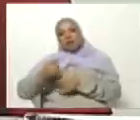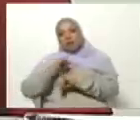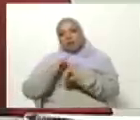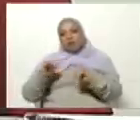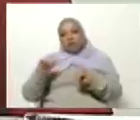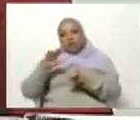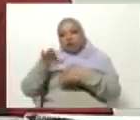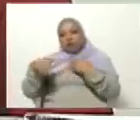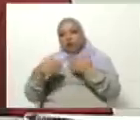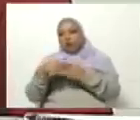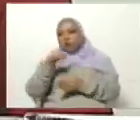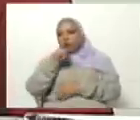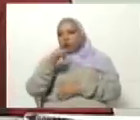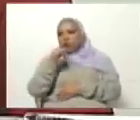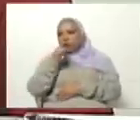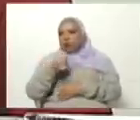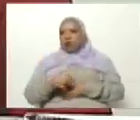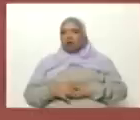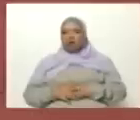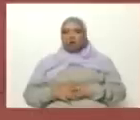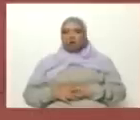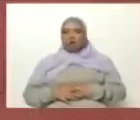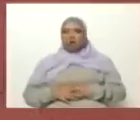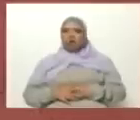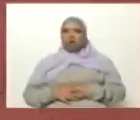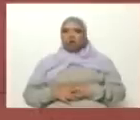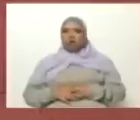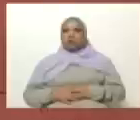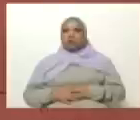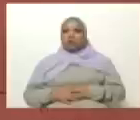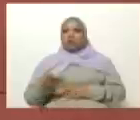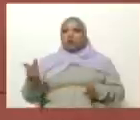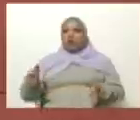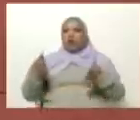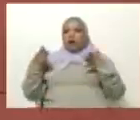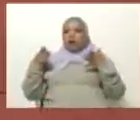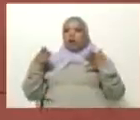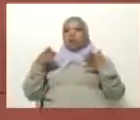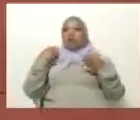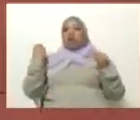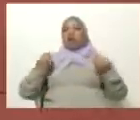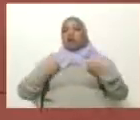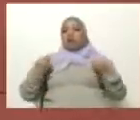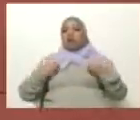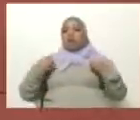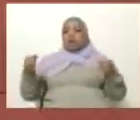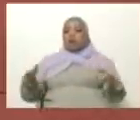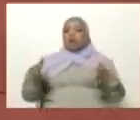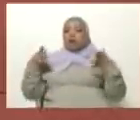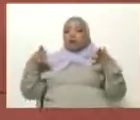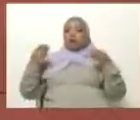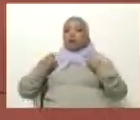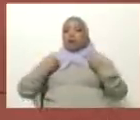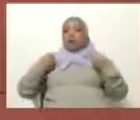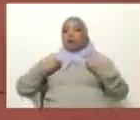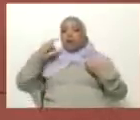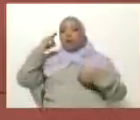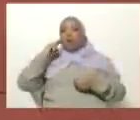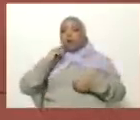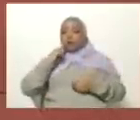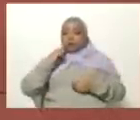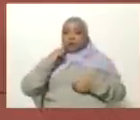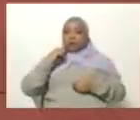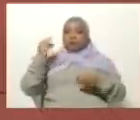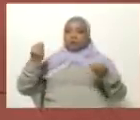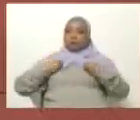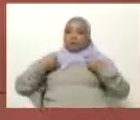todo este cuento, nosotros venceremos. ¡Que viva la patria! ¡Viva! ¡Que viva Bolívar!